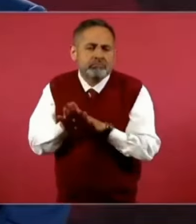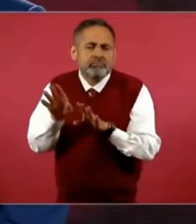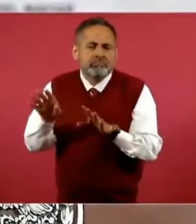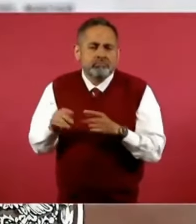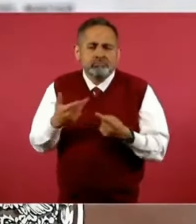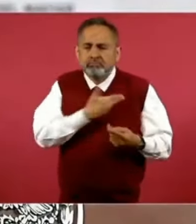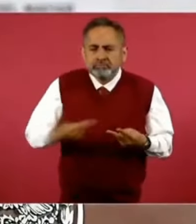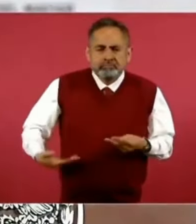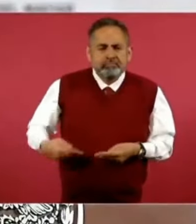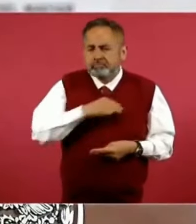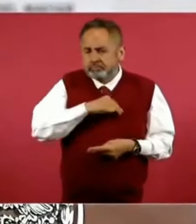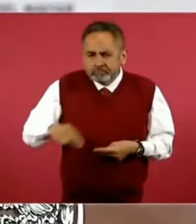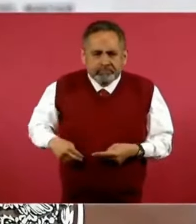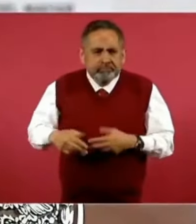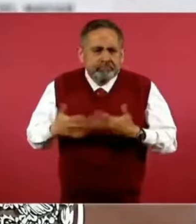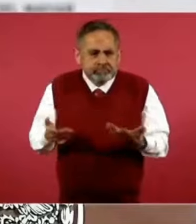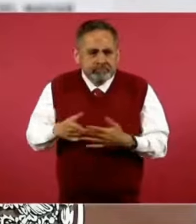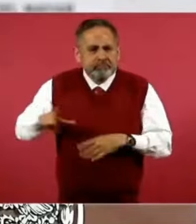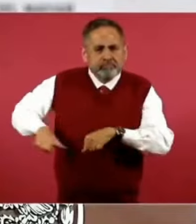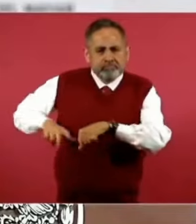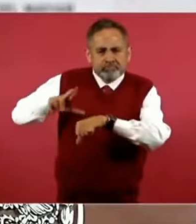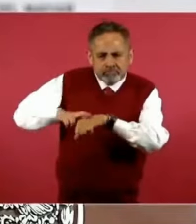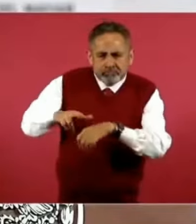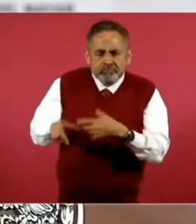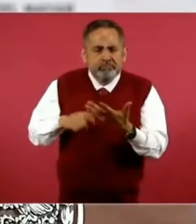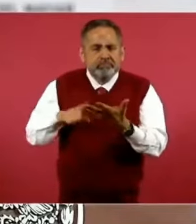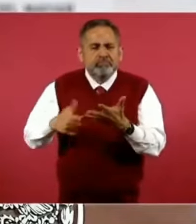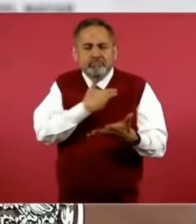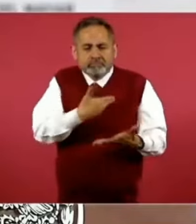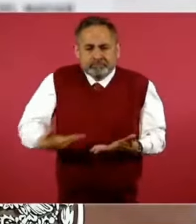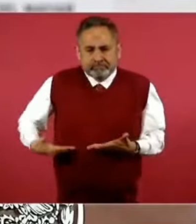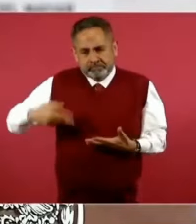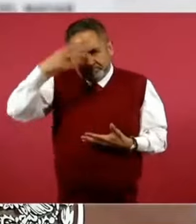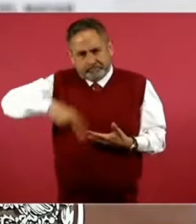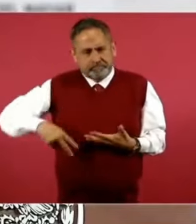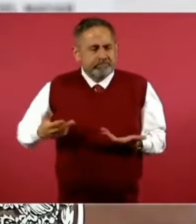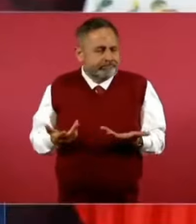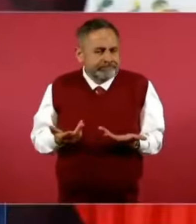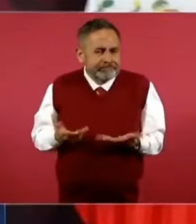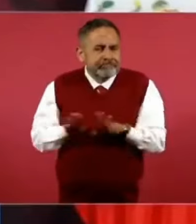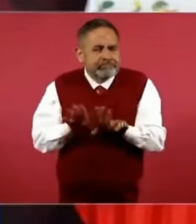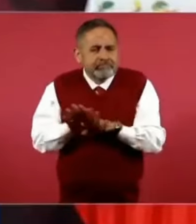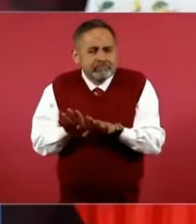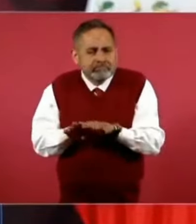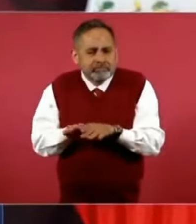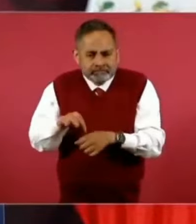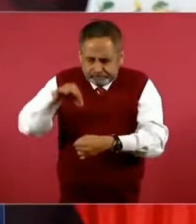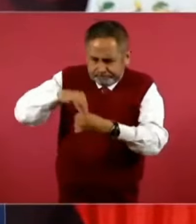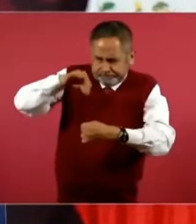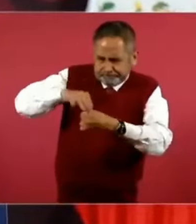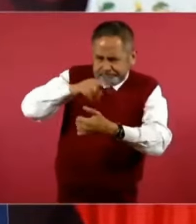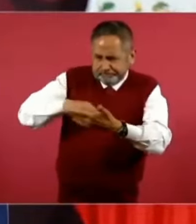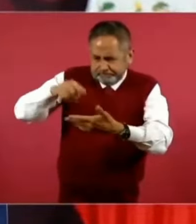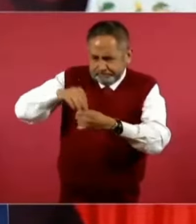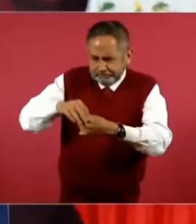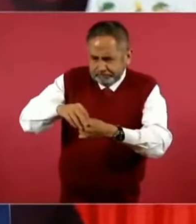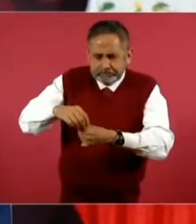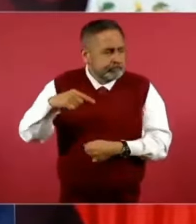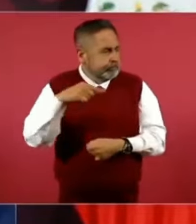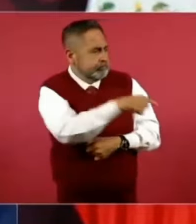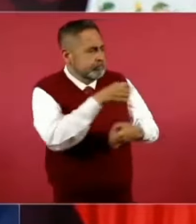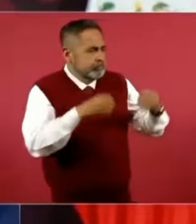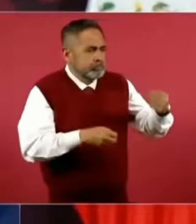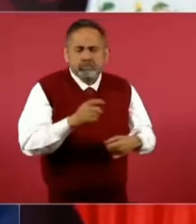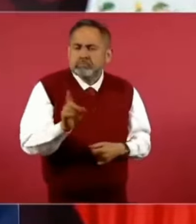presidentes municipales, gobernadores, presidente de la República? y no se elige a jueces,